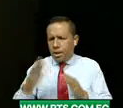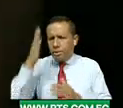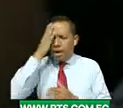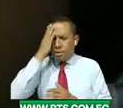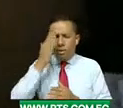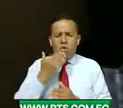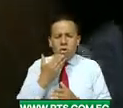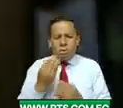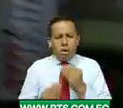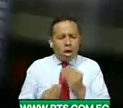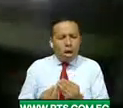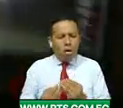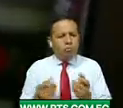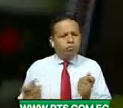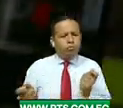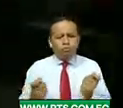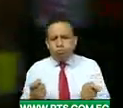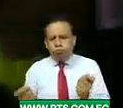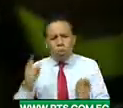para controlar la emergencia.